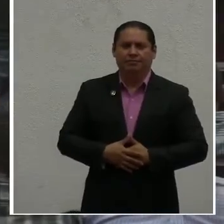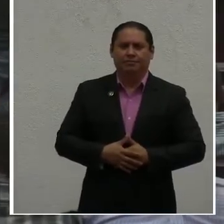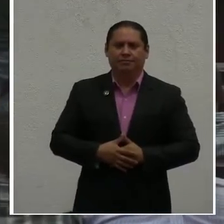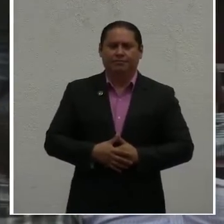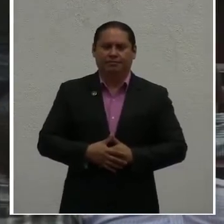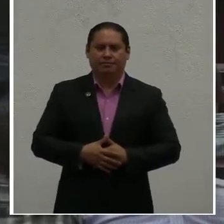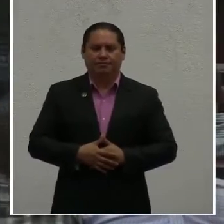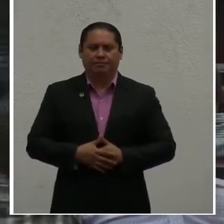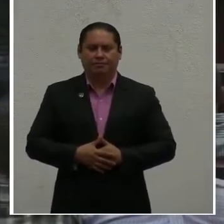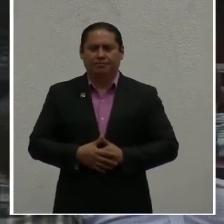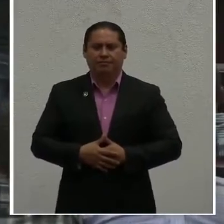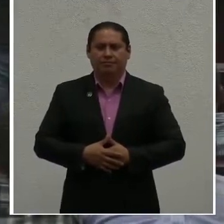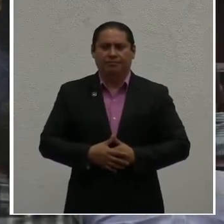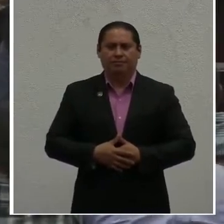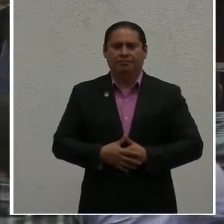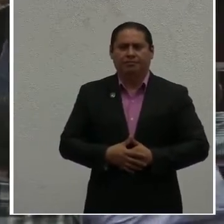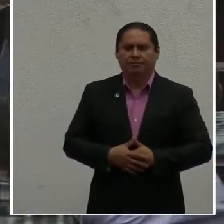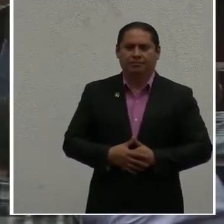Bien, compañera.